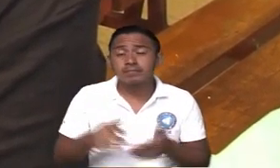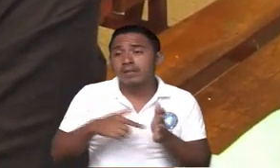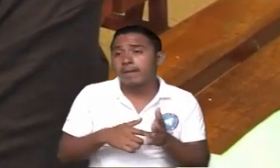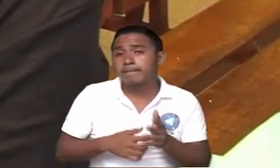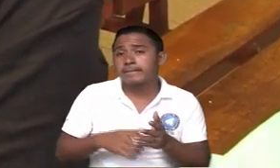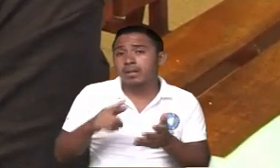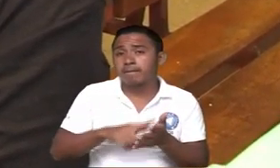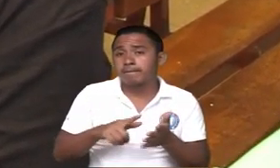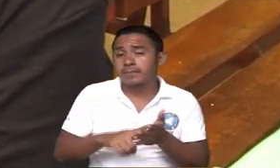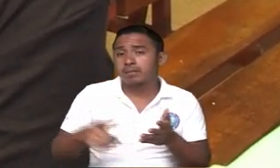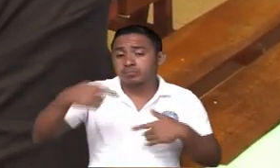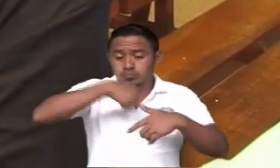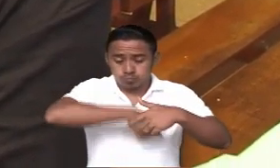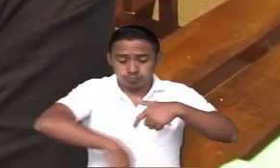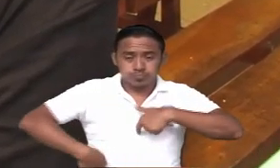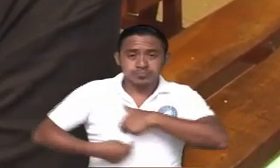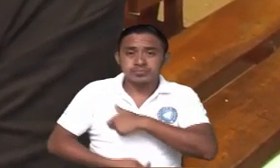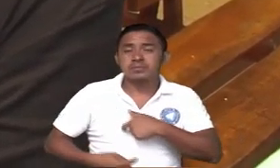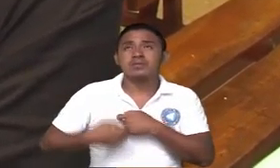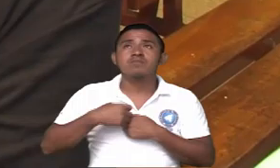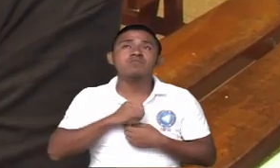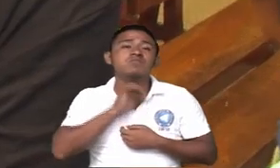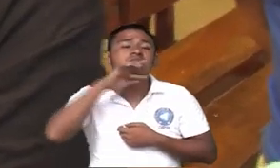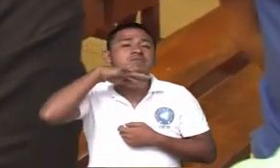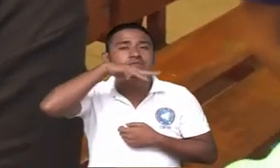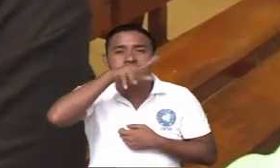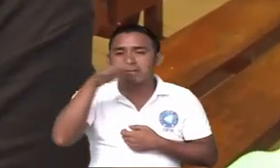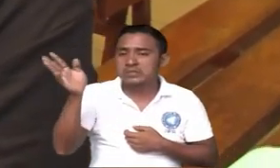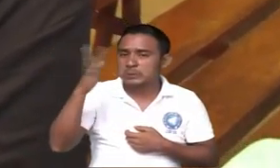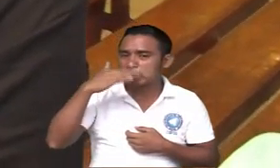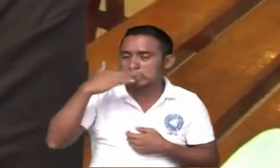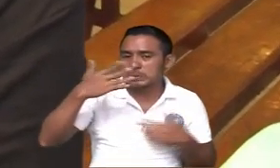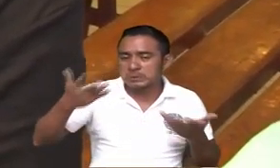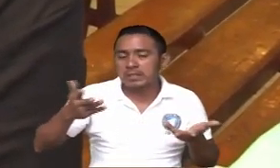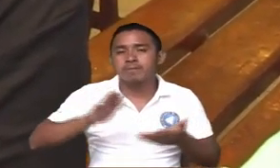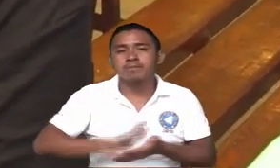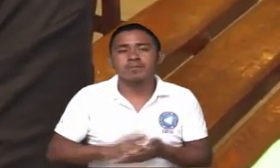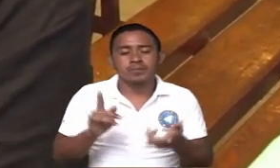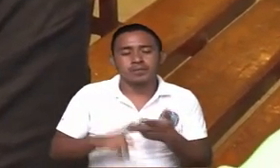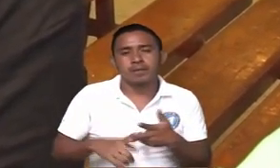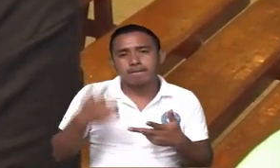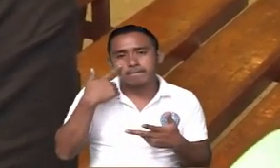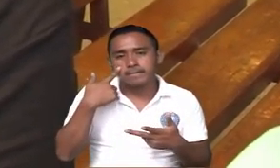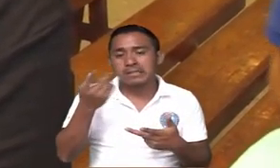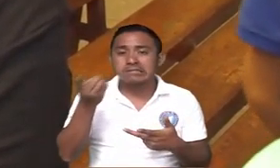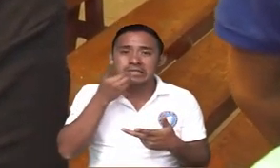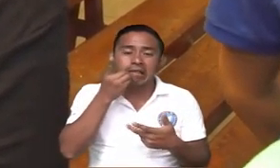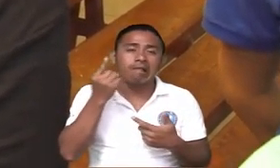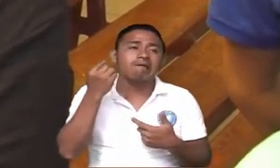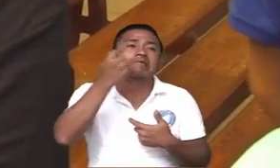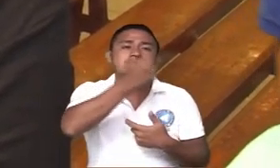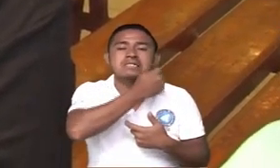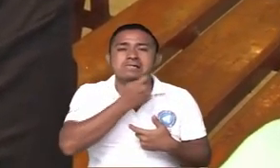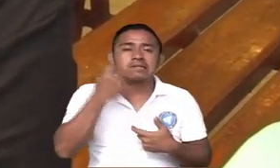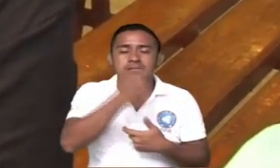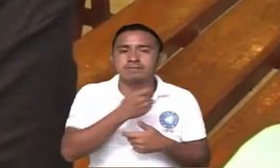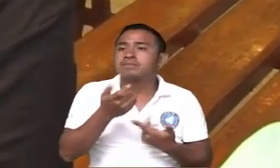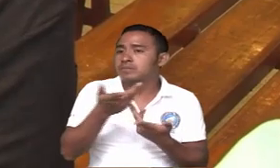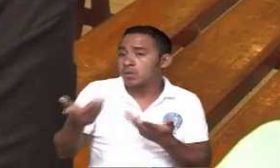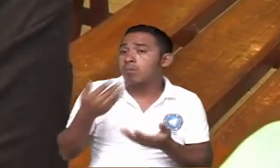limpia lo que es la parte del estómago, vienen esos malos alientos. También es chequearse lo que es la dentadura, todo eso es